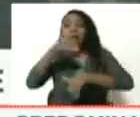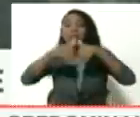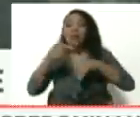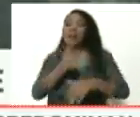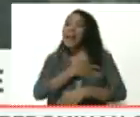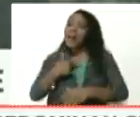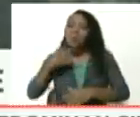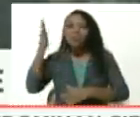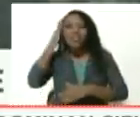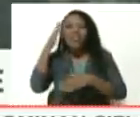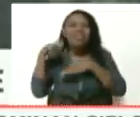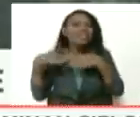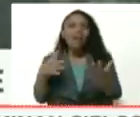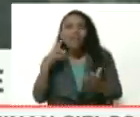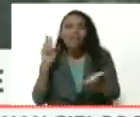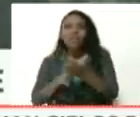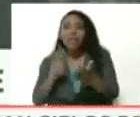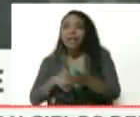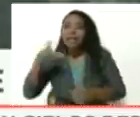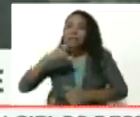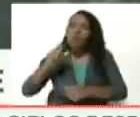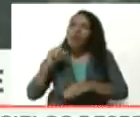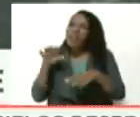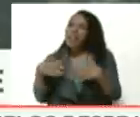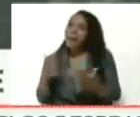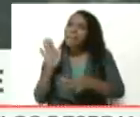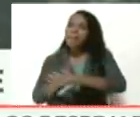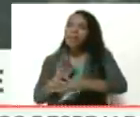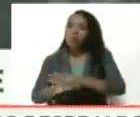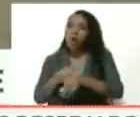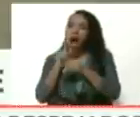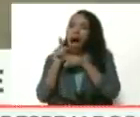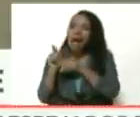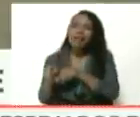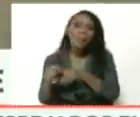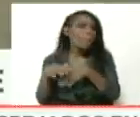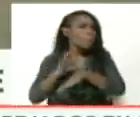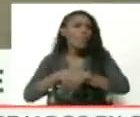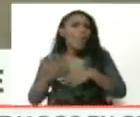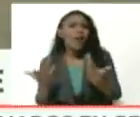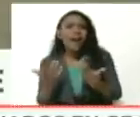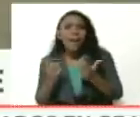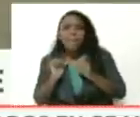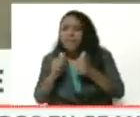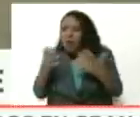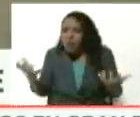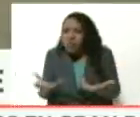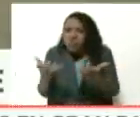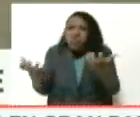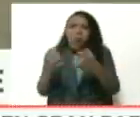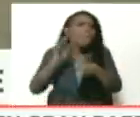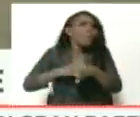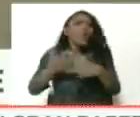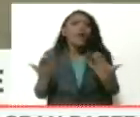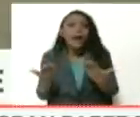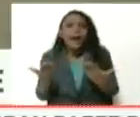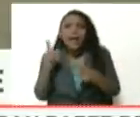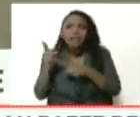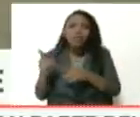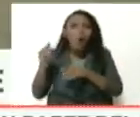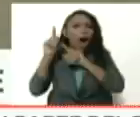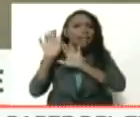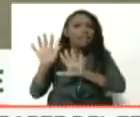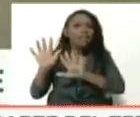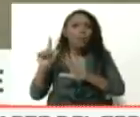la verdad, necesitamos saber qué fue lo que pasó allí, cuál es el origen del fuego, por qué se propagó